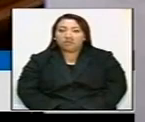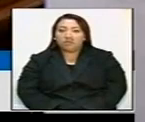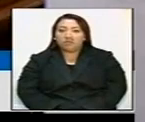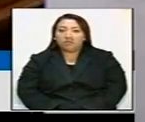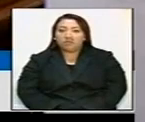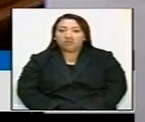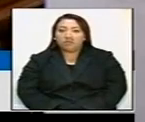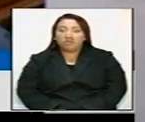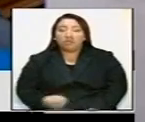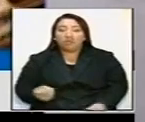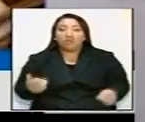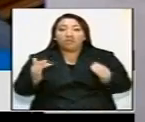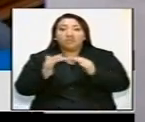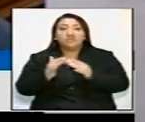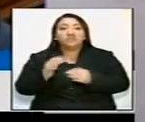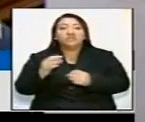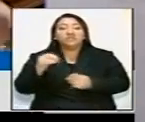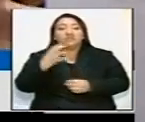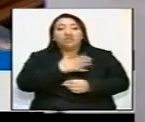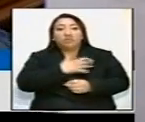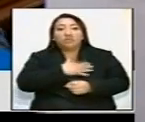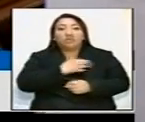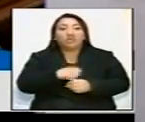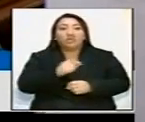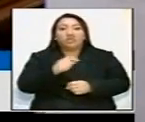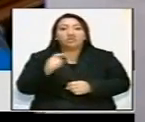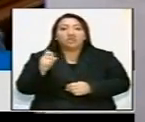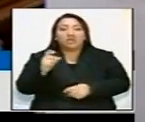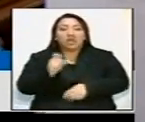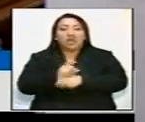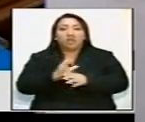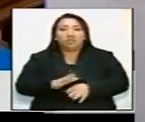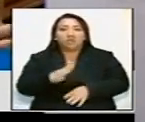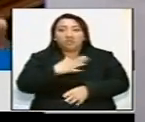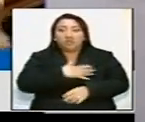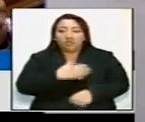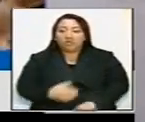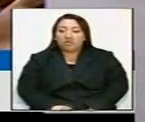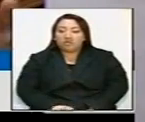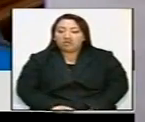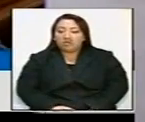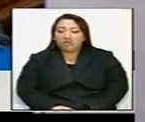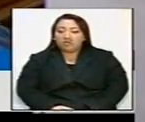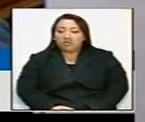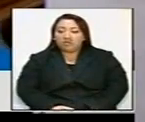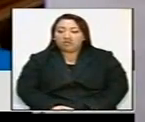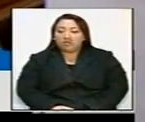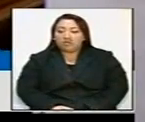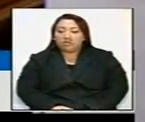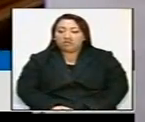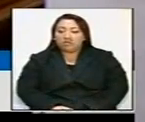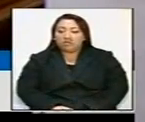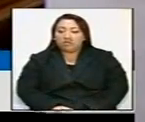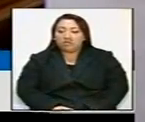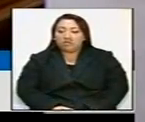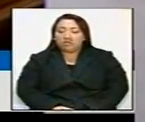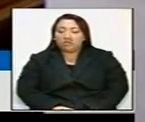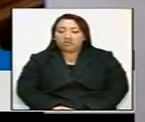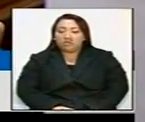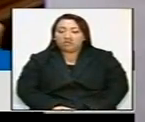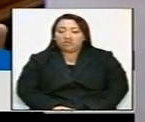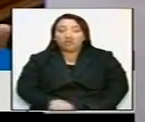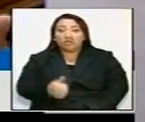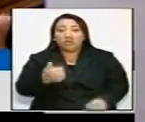mercado laboral. De cada 100 estudiantes en la secundaria, solo 30 prosiguen estudios superiores. Los